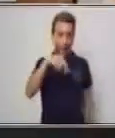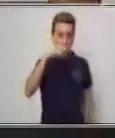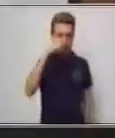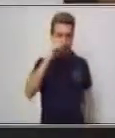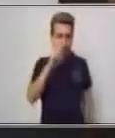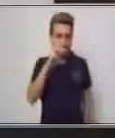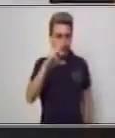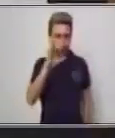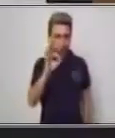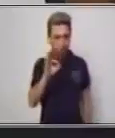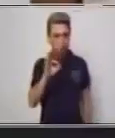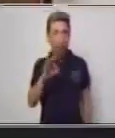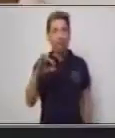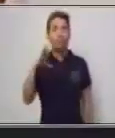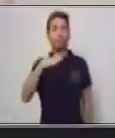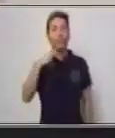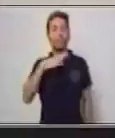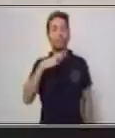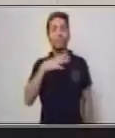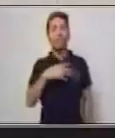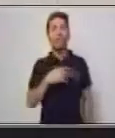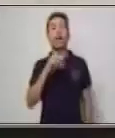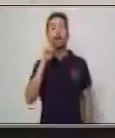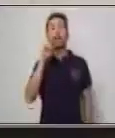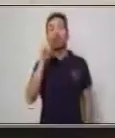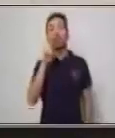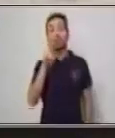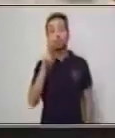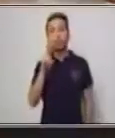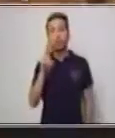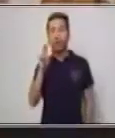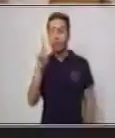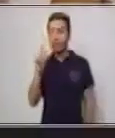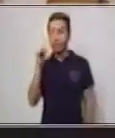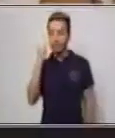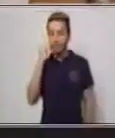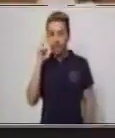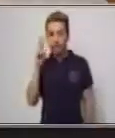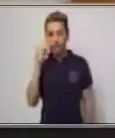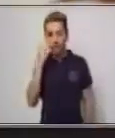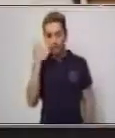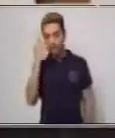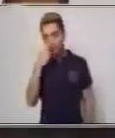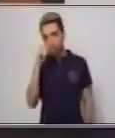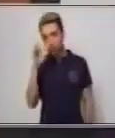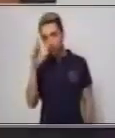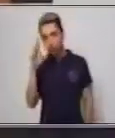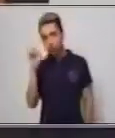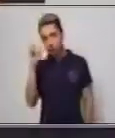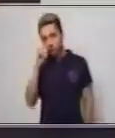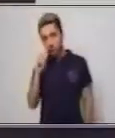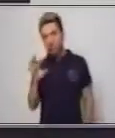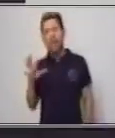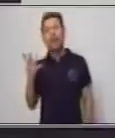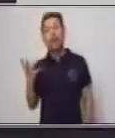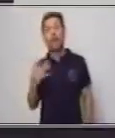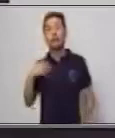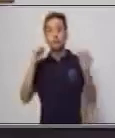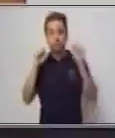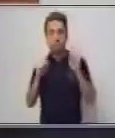números enteros que poseen dos divisores, entre sí mismo y dentro de